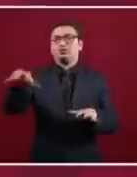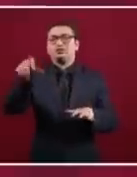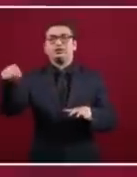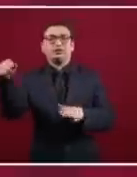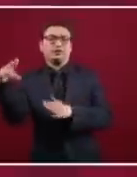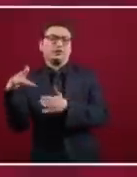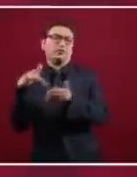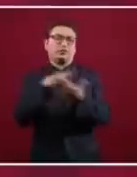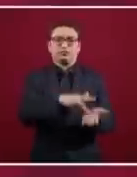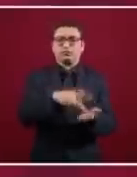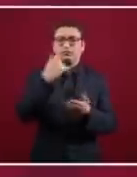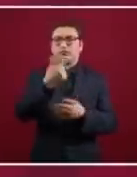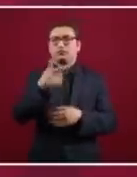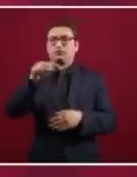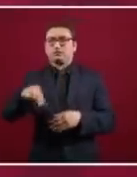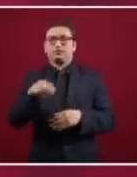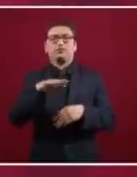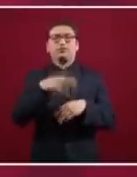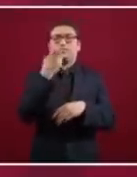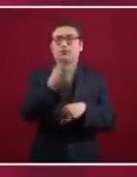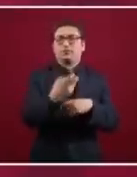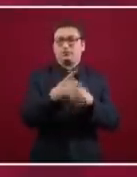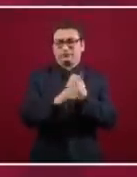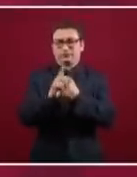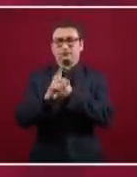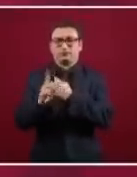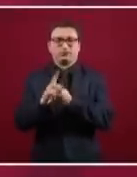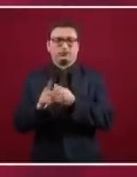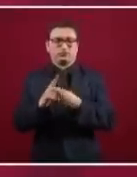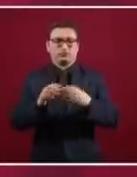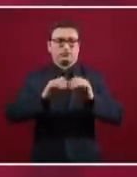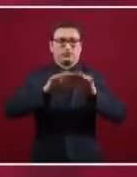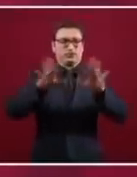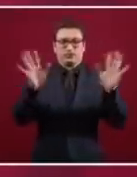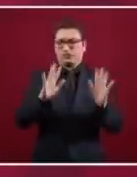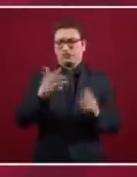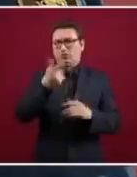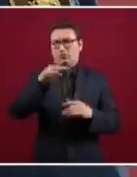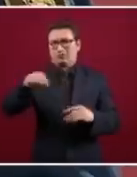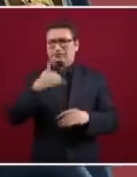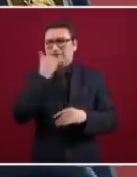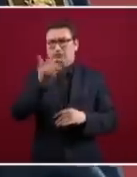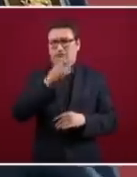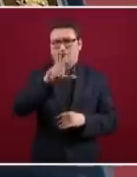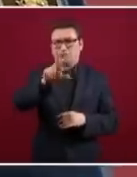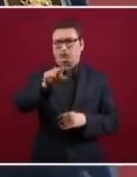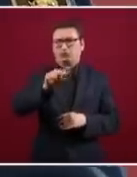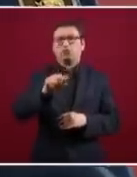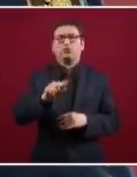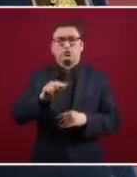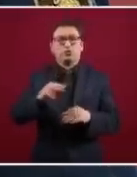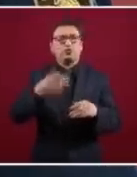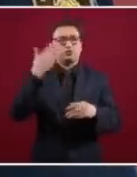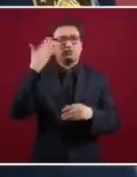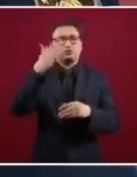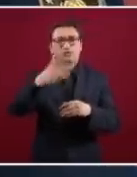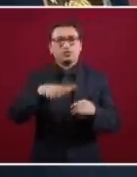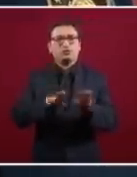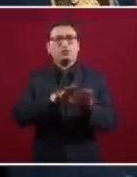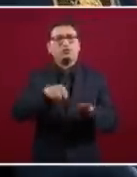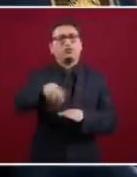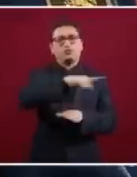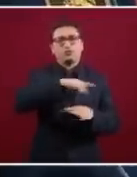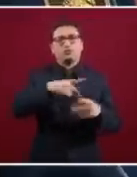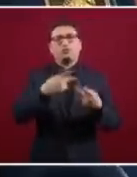auxiliar a la guardia nacional no no es que haya cometido un error sino es a consecuencia de las agresiones